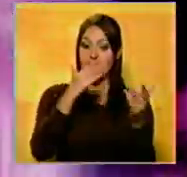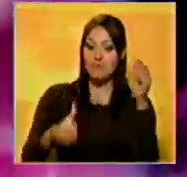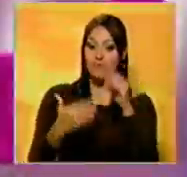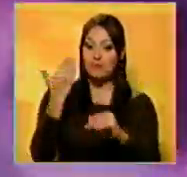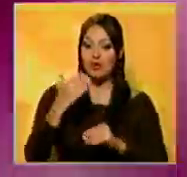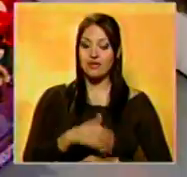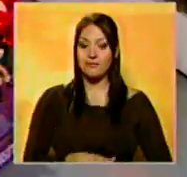ces